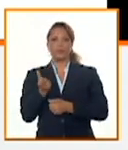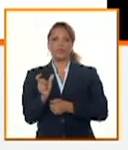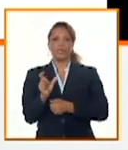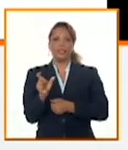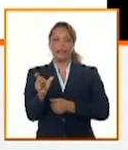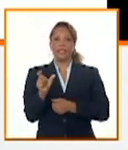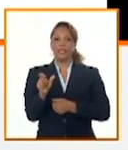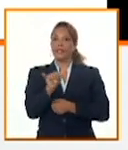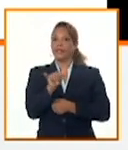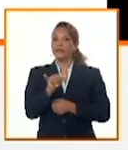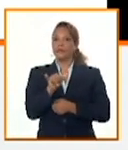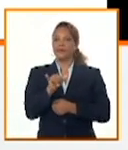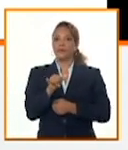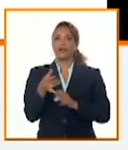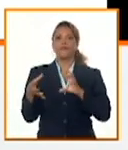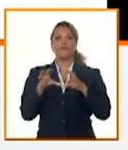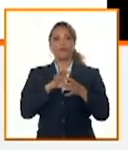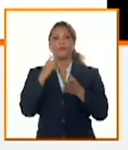el